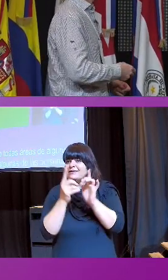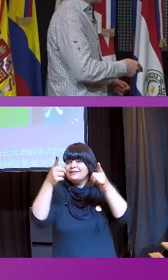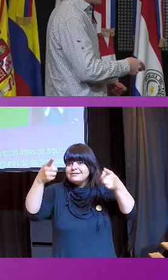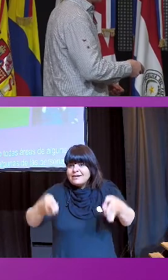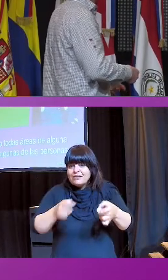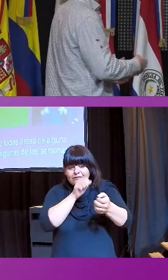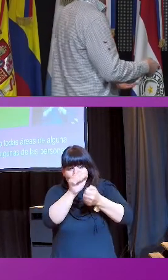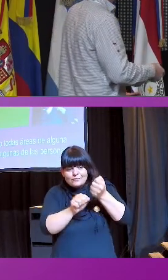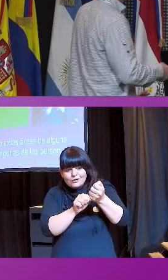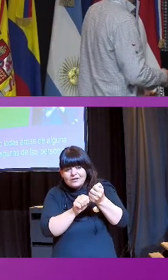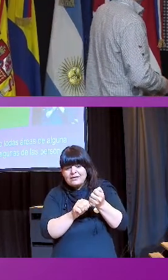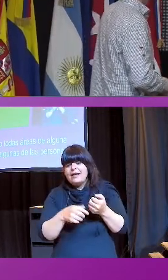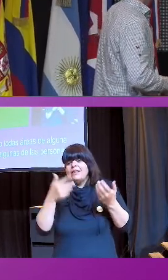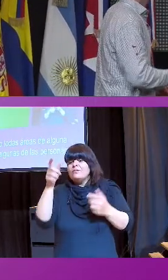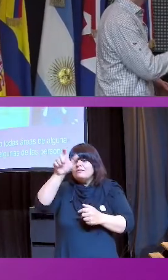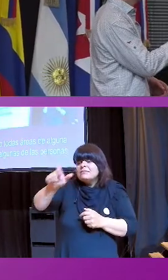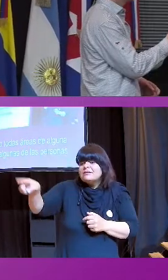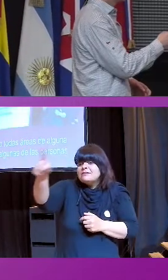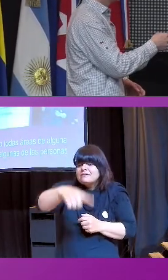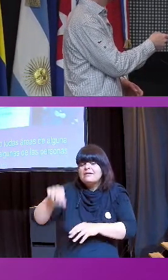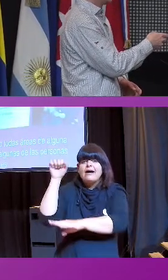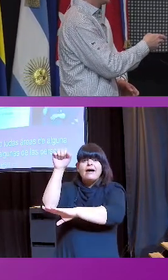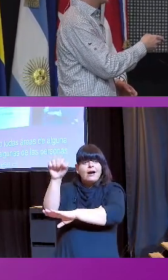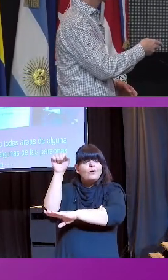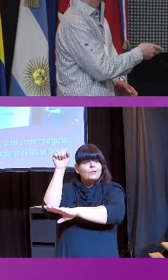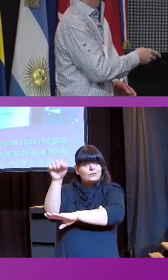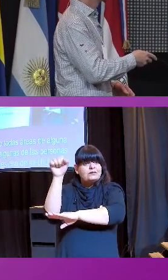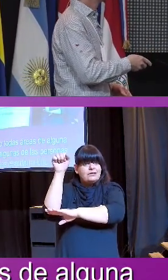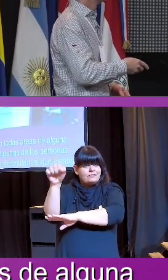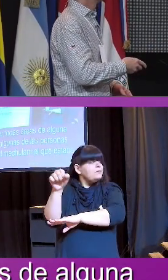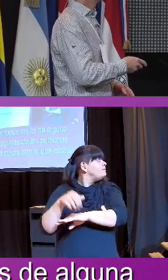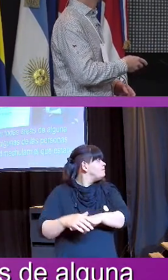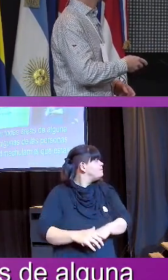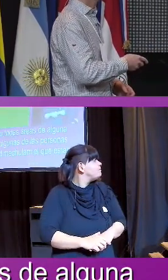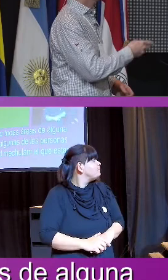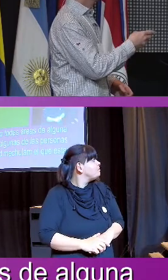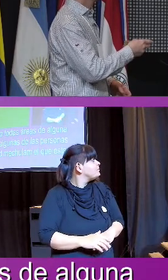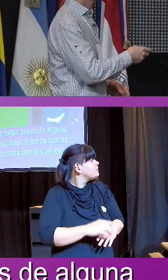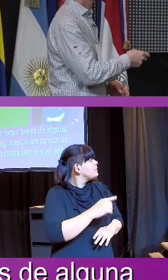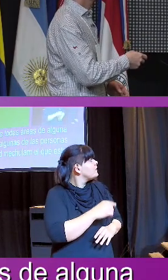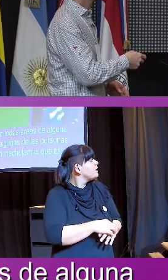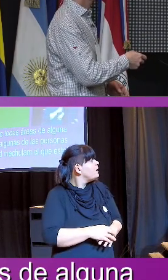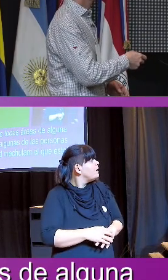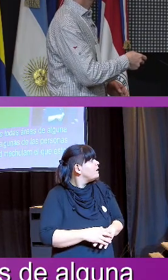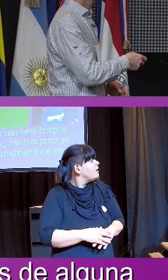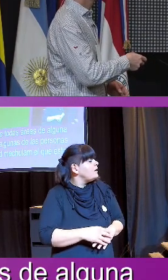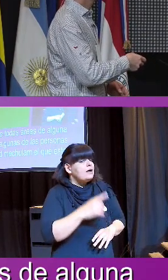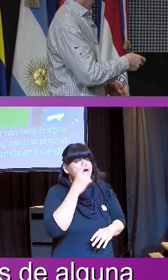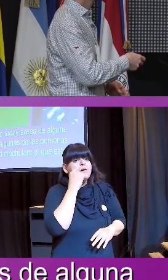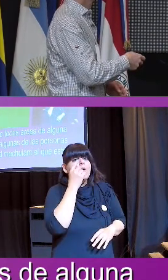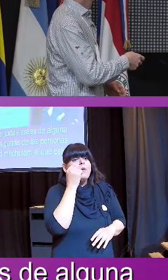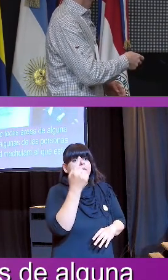con autismo. Entonces ese es Mechulam, el que estaba ahí de joven, ahora está un poco más